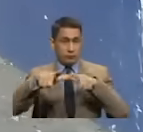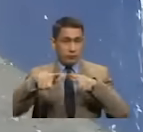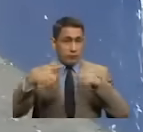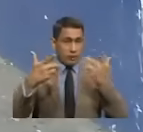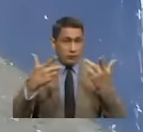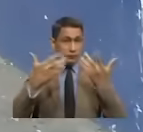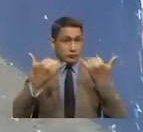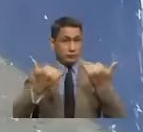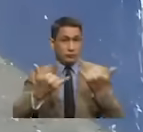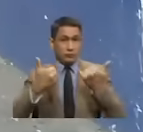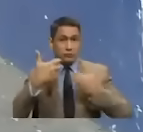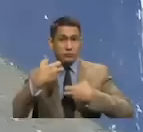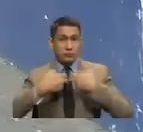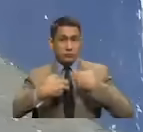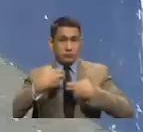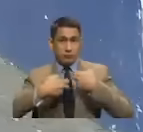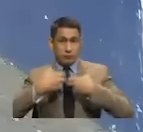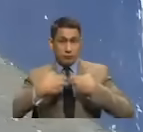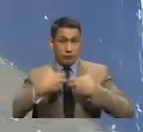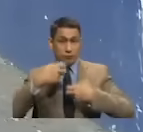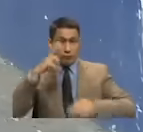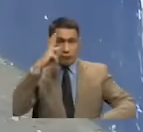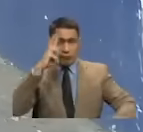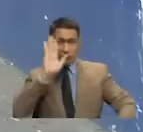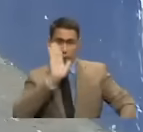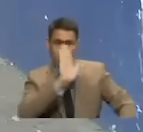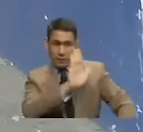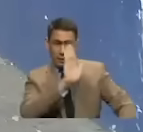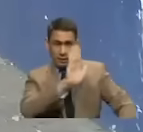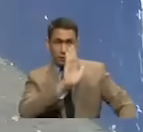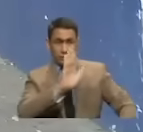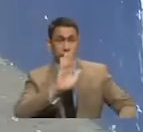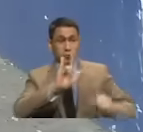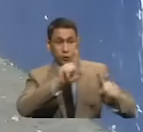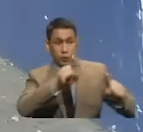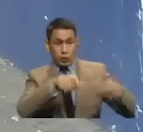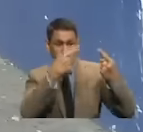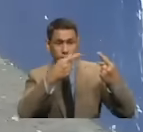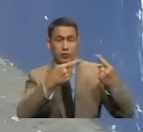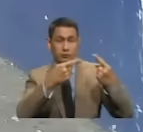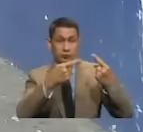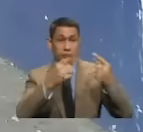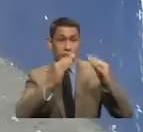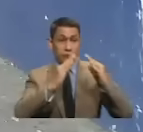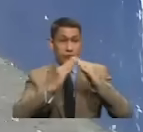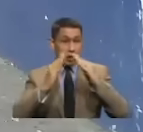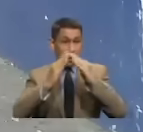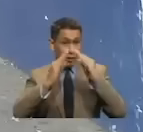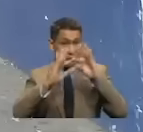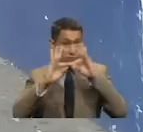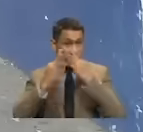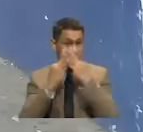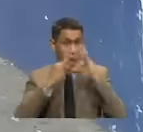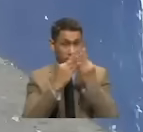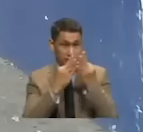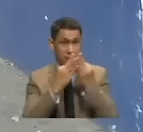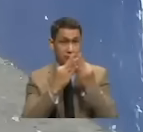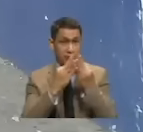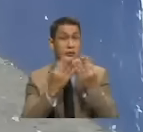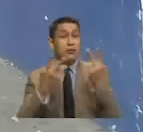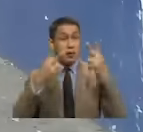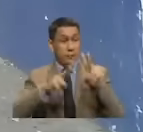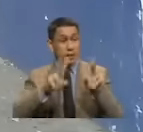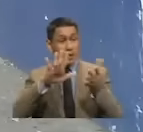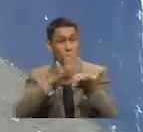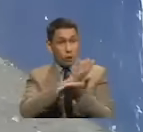esta problemática, lo que es la extorsión a través de las denominadas vacunas, que se ha extendido a este sector del norte de Guayaquil. Ahora